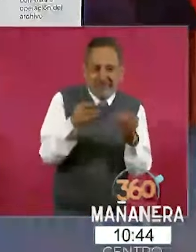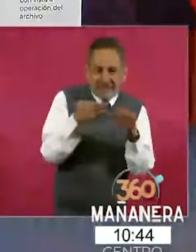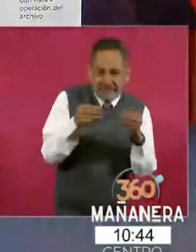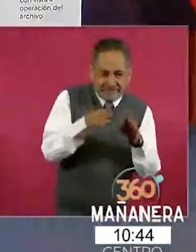documentos